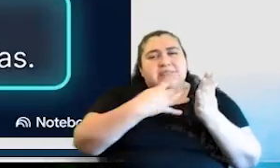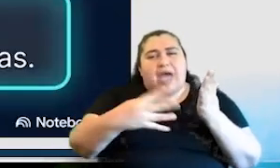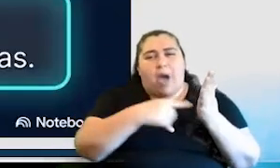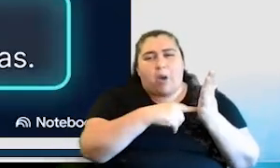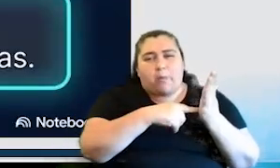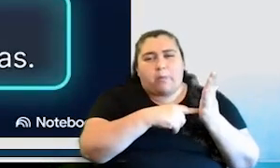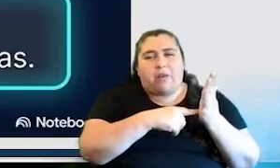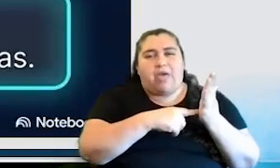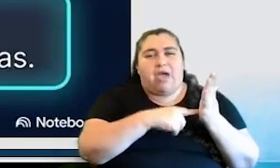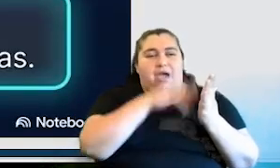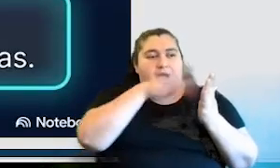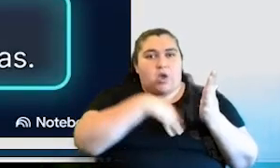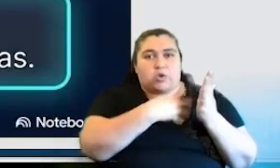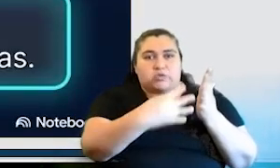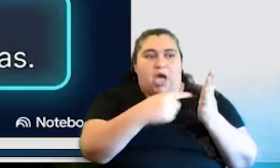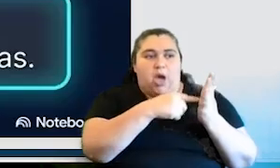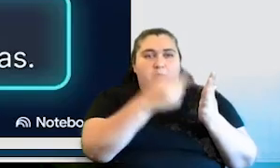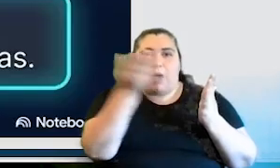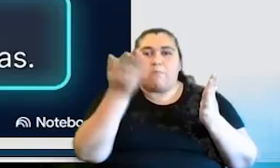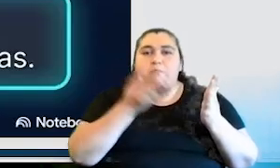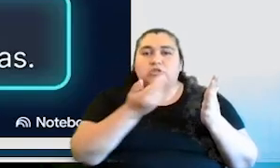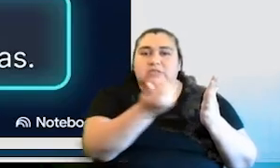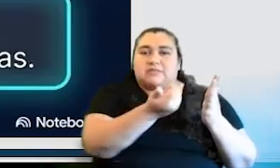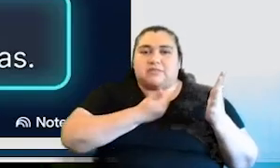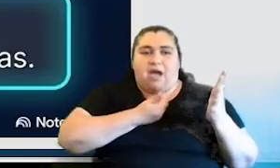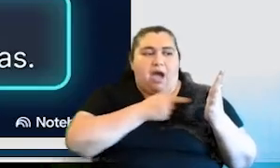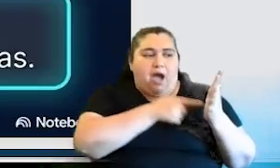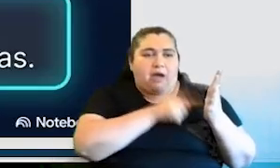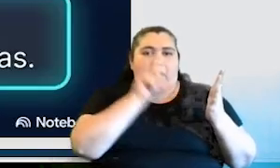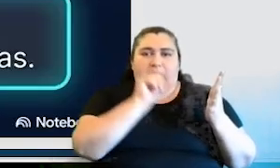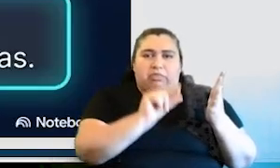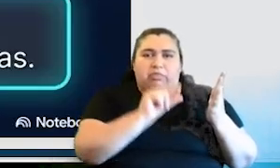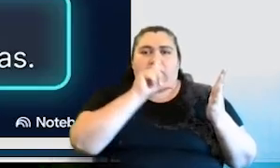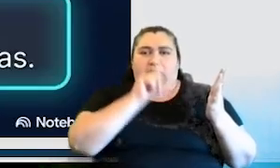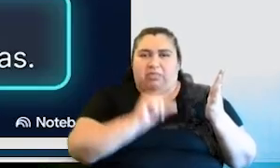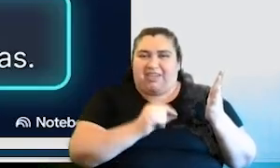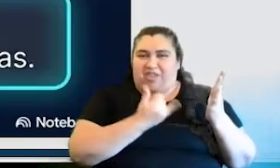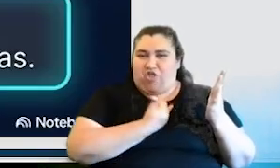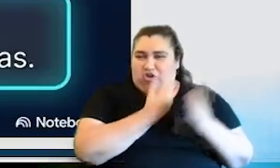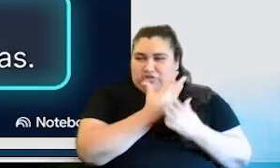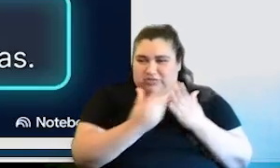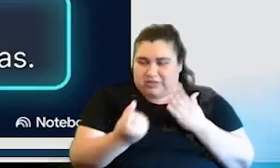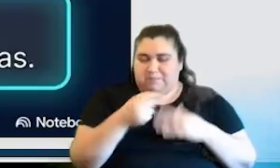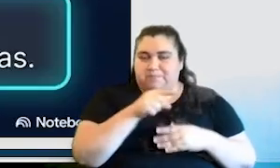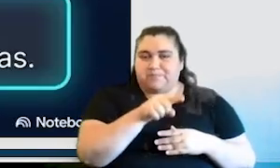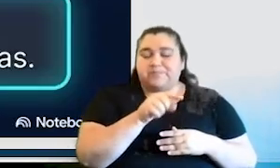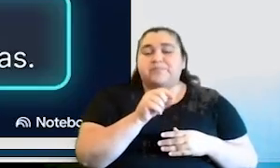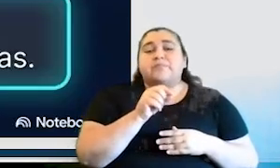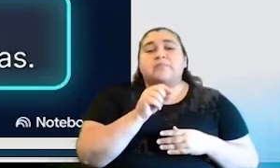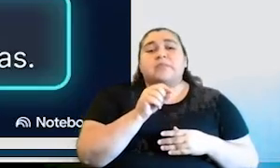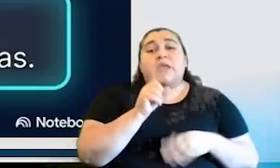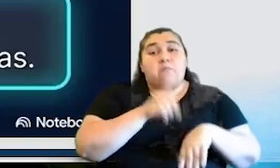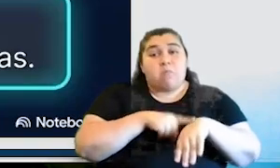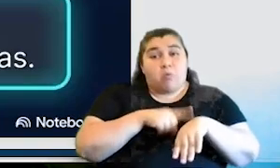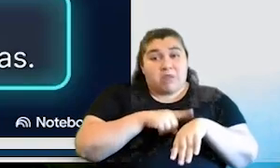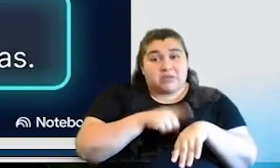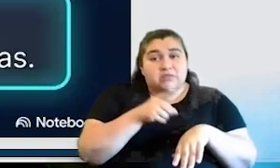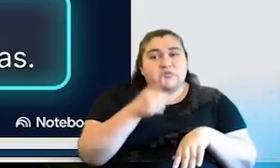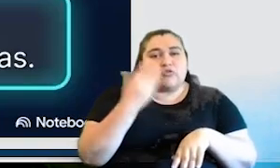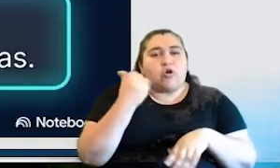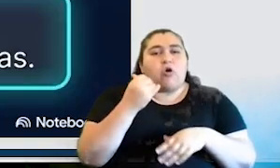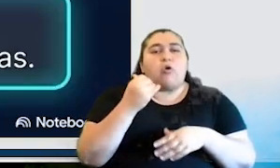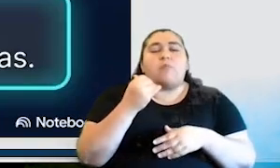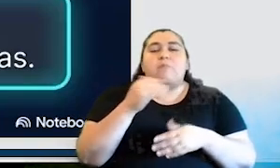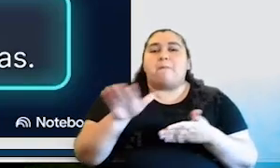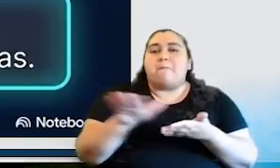que deducía, hacía más pequeñas las deducciones, porque como los valores de del mínimo no